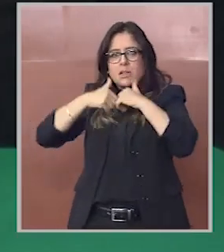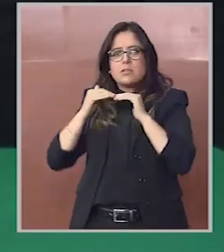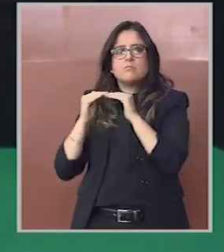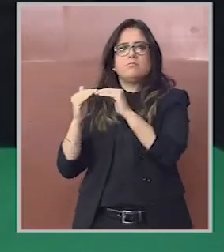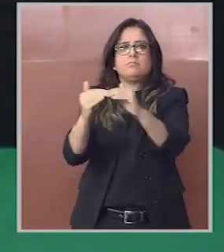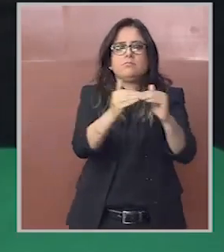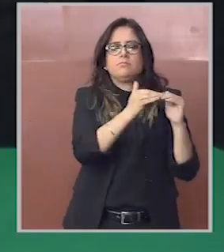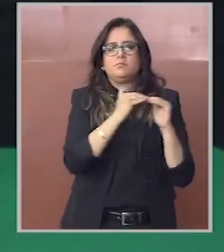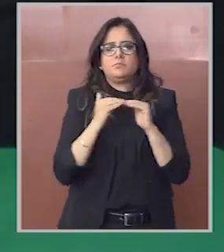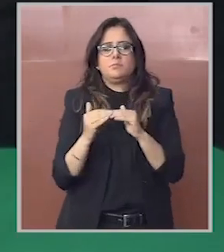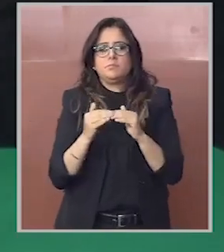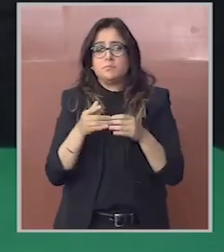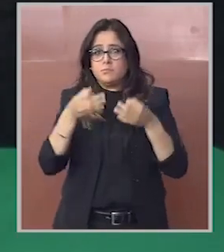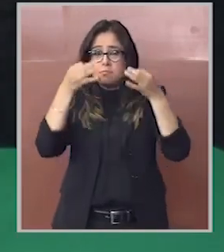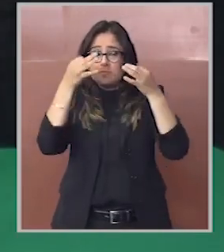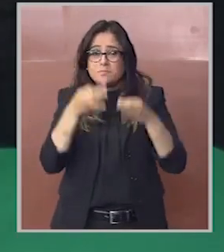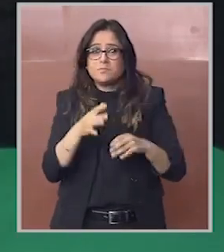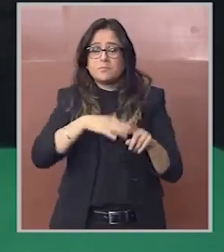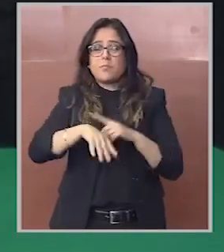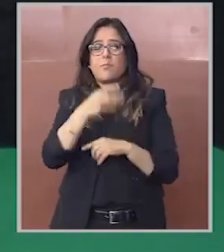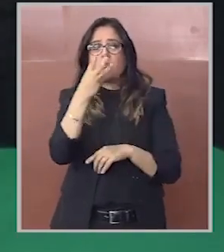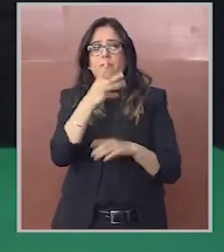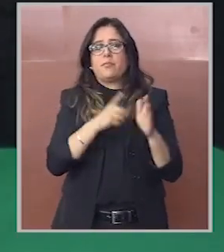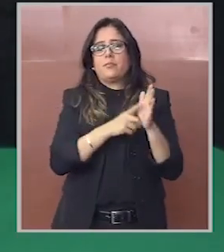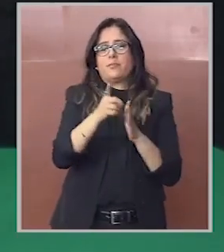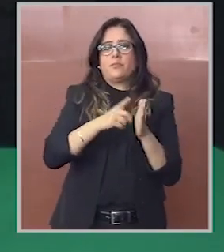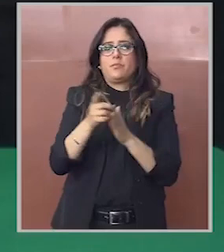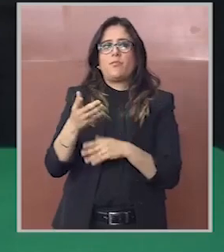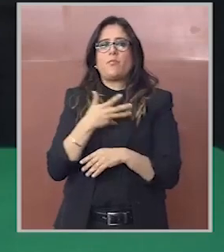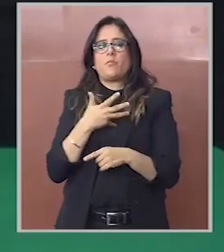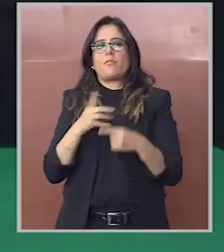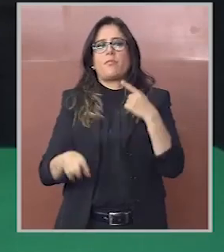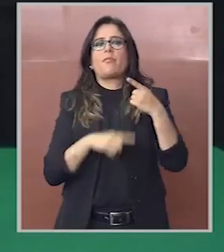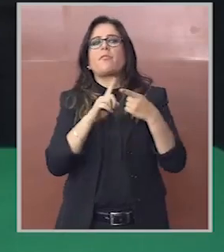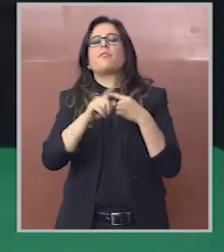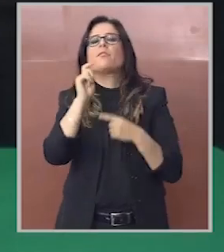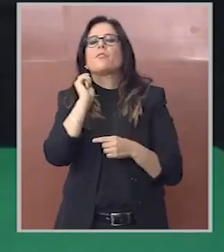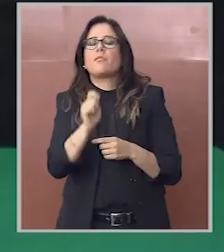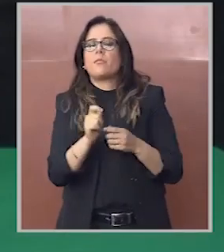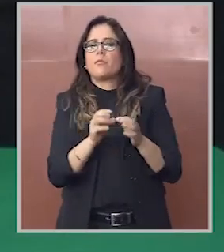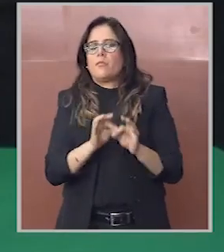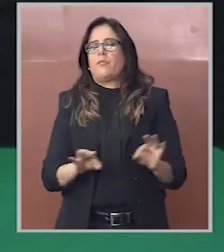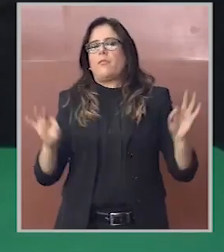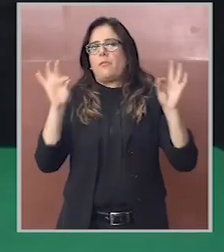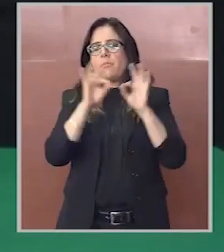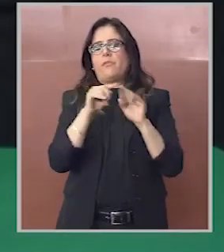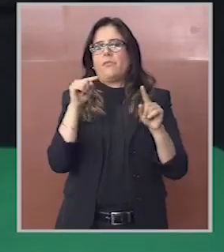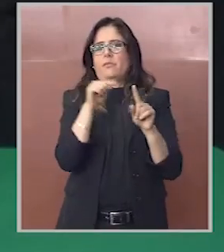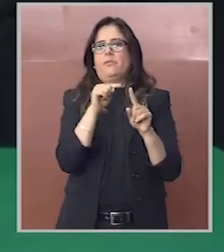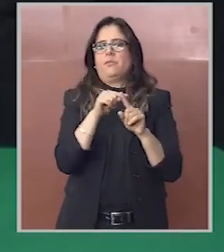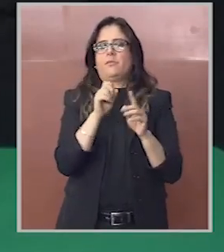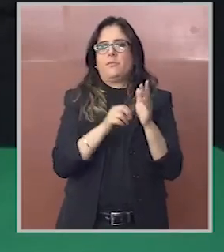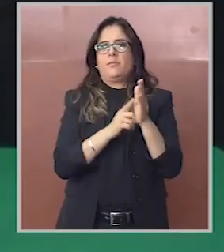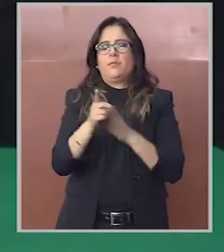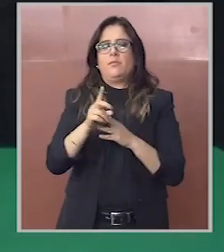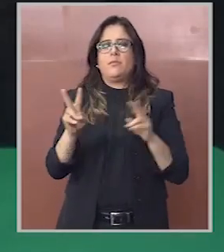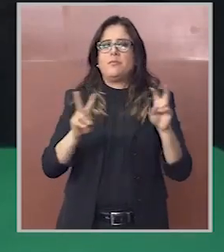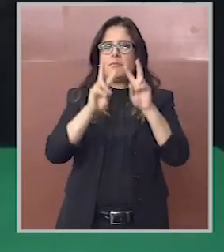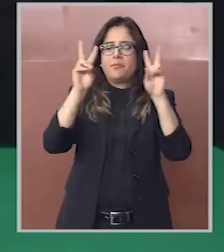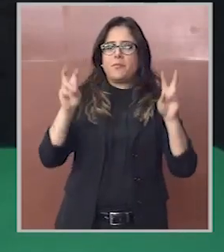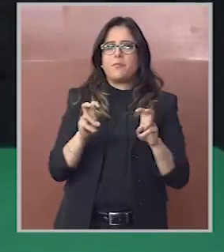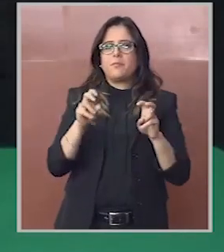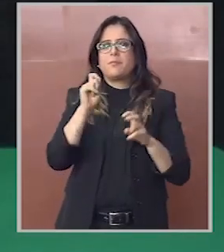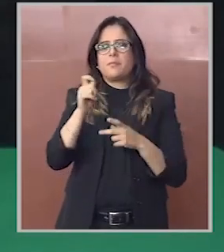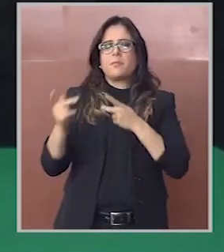hay un derecho que es instrumental muy importante que es el tema de la consulta previa libre e informada no que creo que